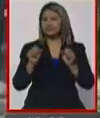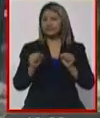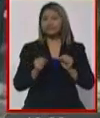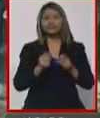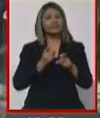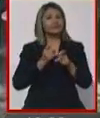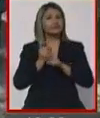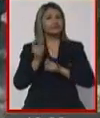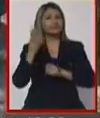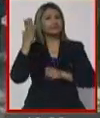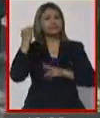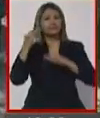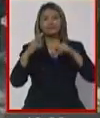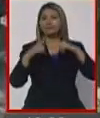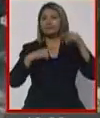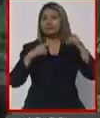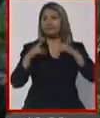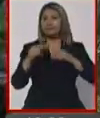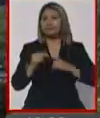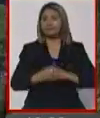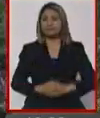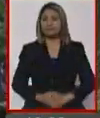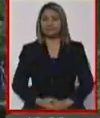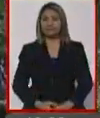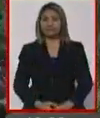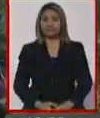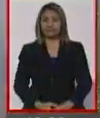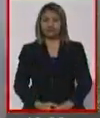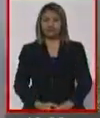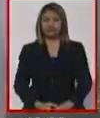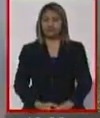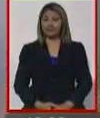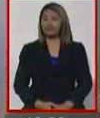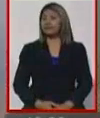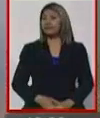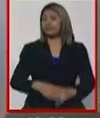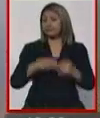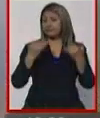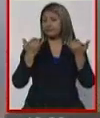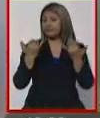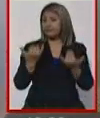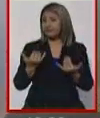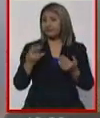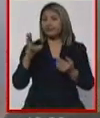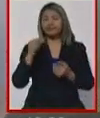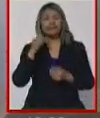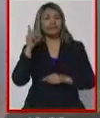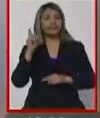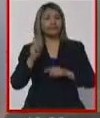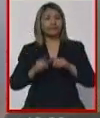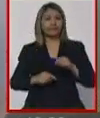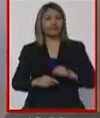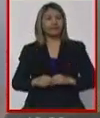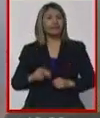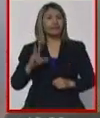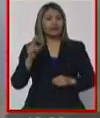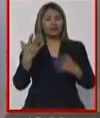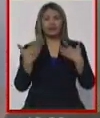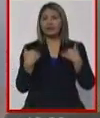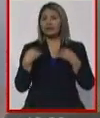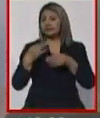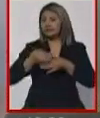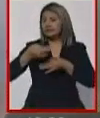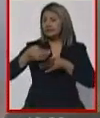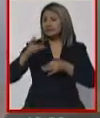podrían verse afectados por la construcción de dicha hidroeléctrica. Por ahora, no. Por ahora, no. No vamos a tener